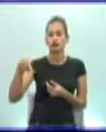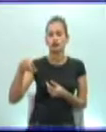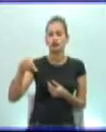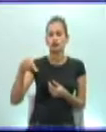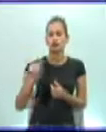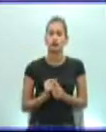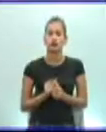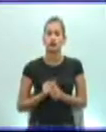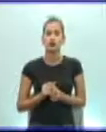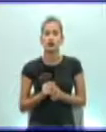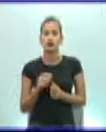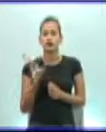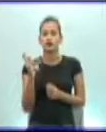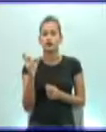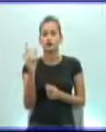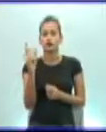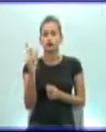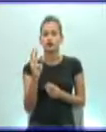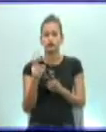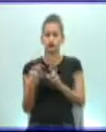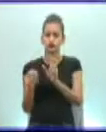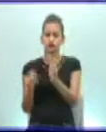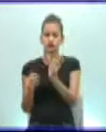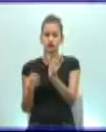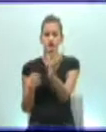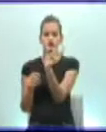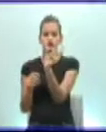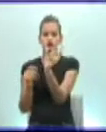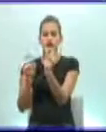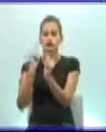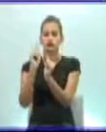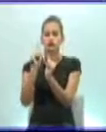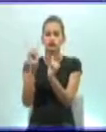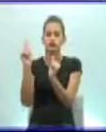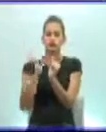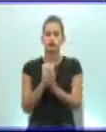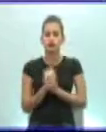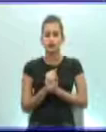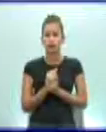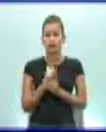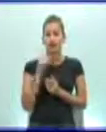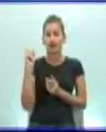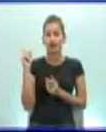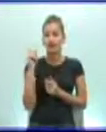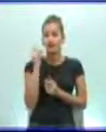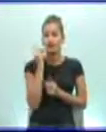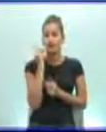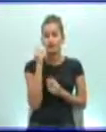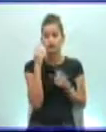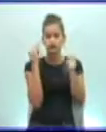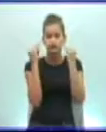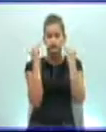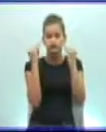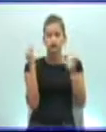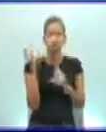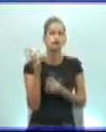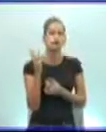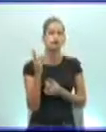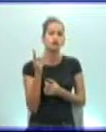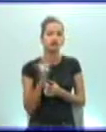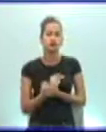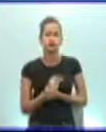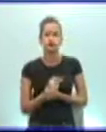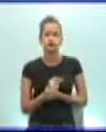los irracionales. En última instancia es importante poder identificar los números, ¿sí? Números que se